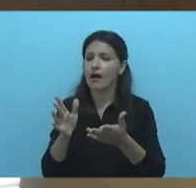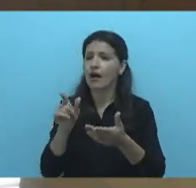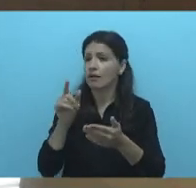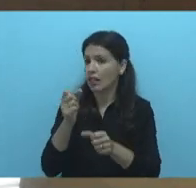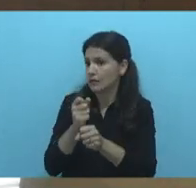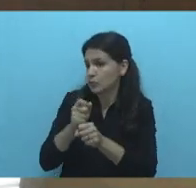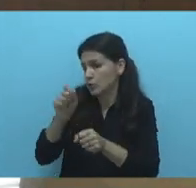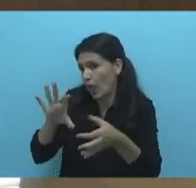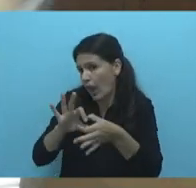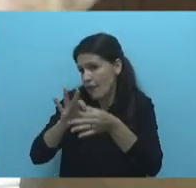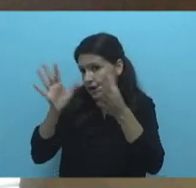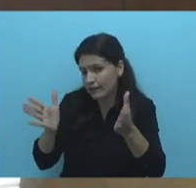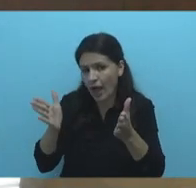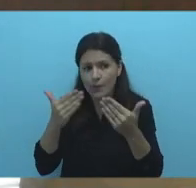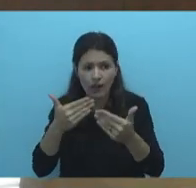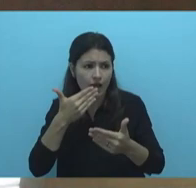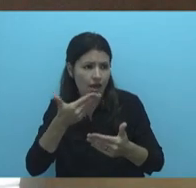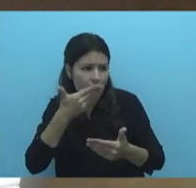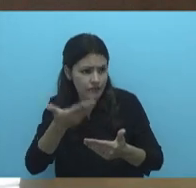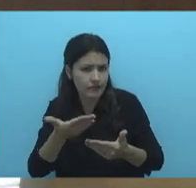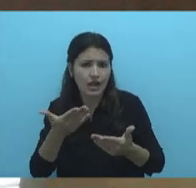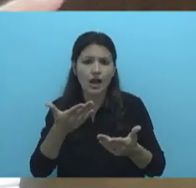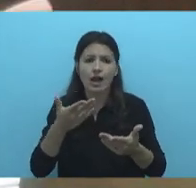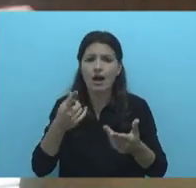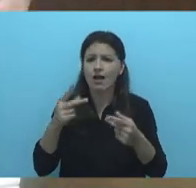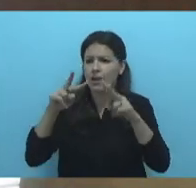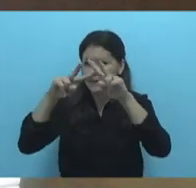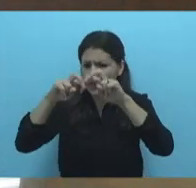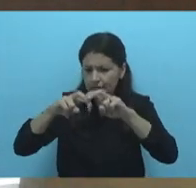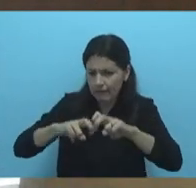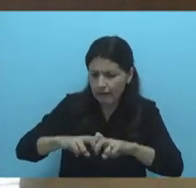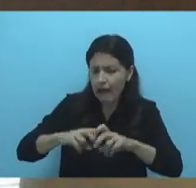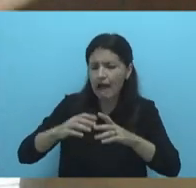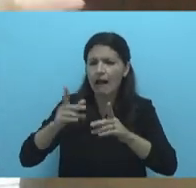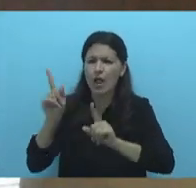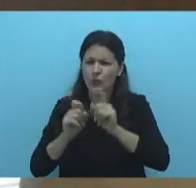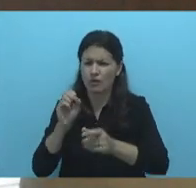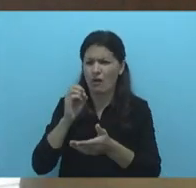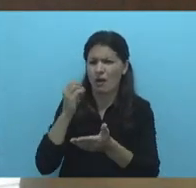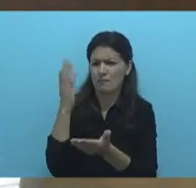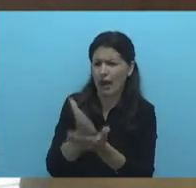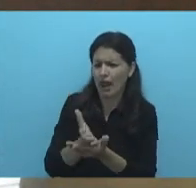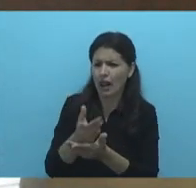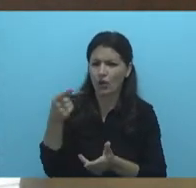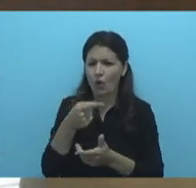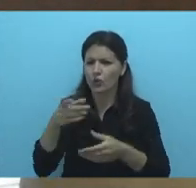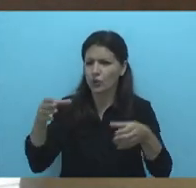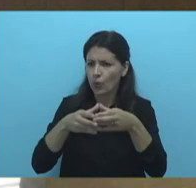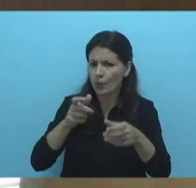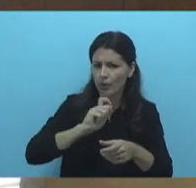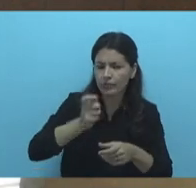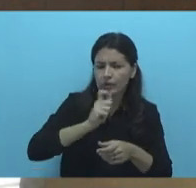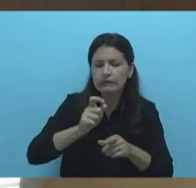expresión de poder hablar con las víctimas, o sea, hay amenazas hacia los periodistas y hacia las víctimas.